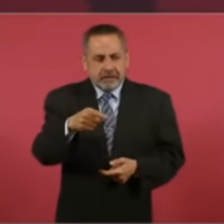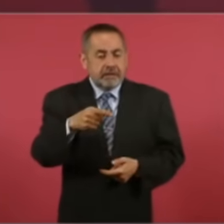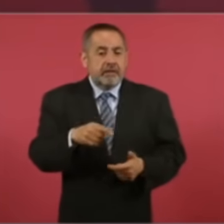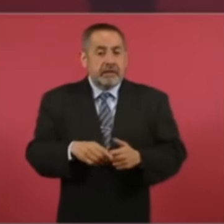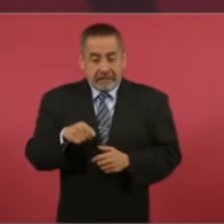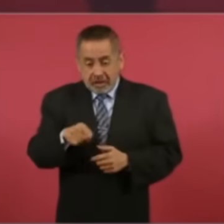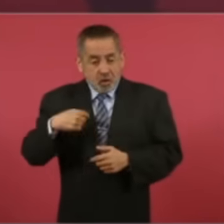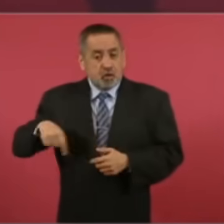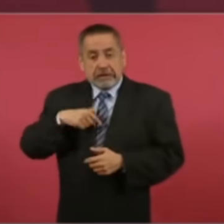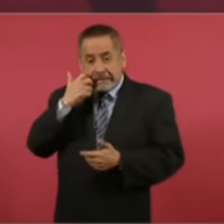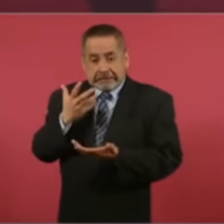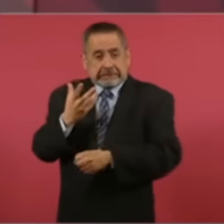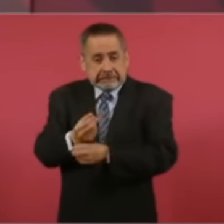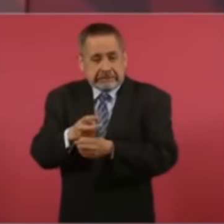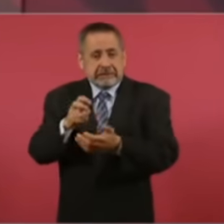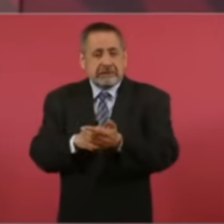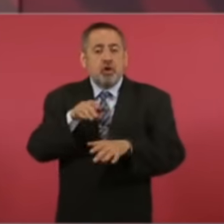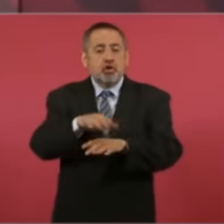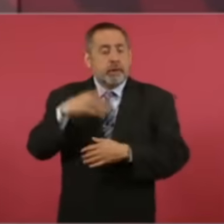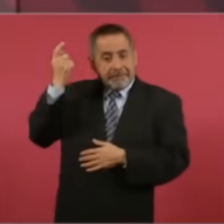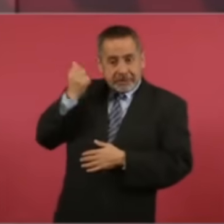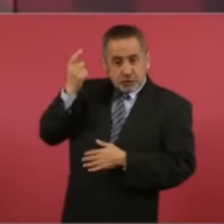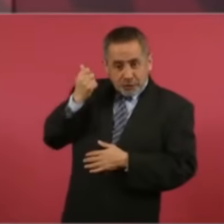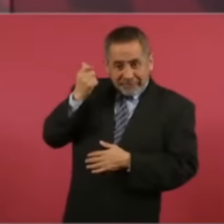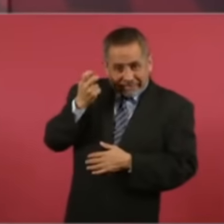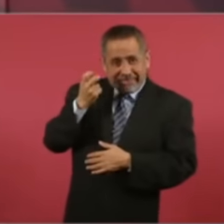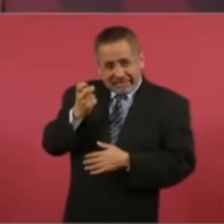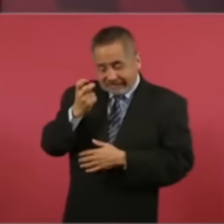enmendar, la reforma de pensiones.